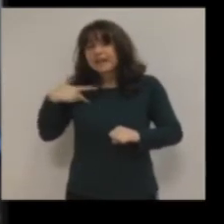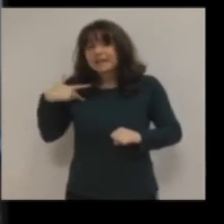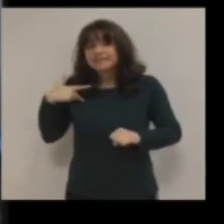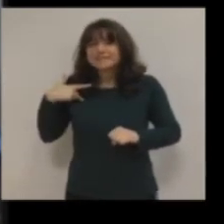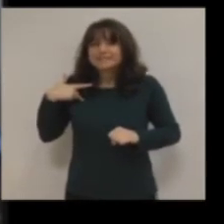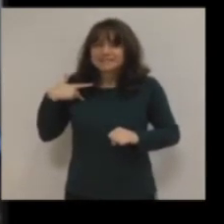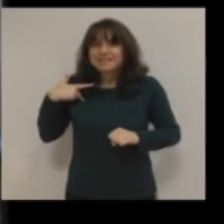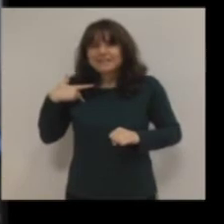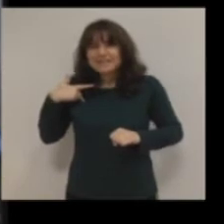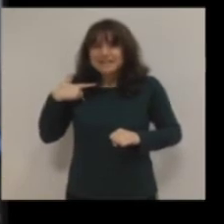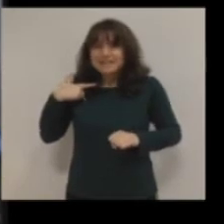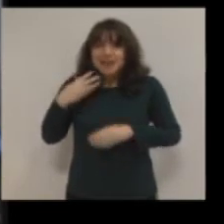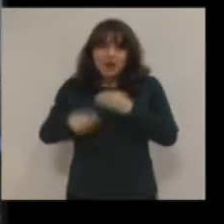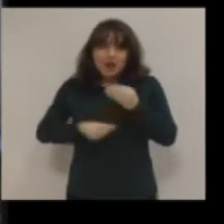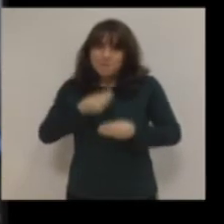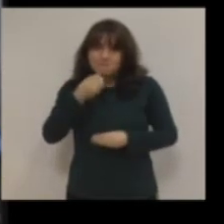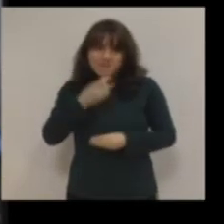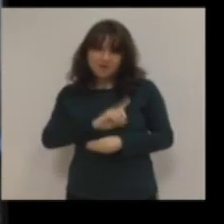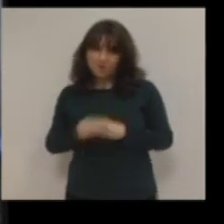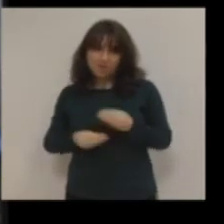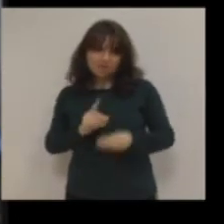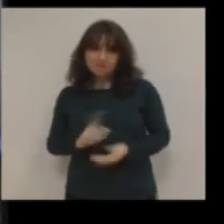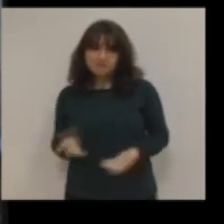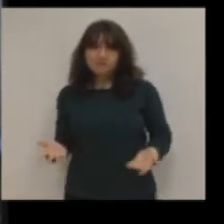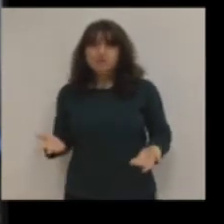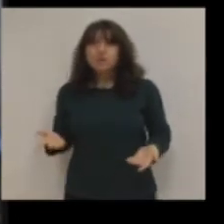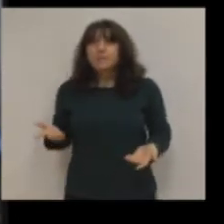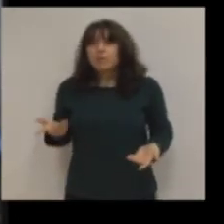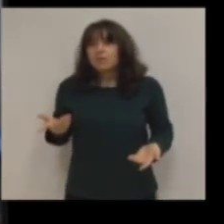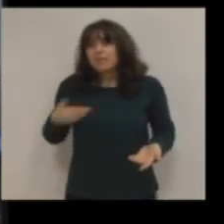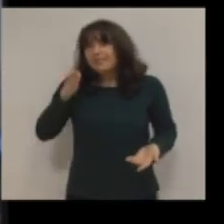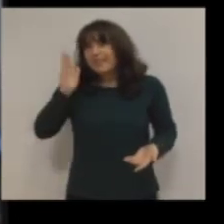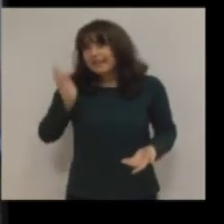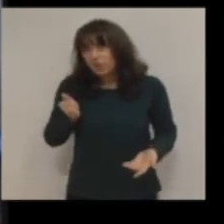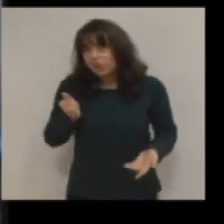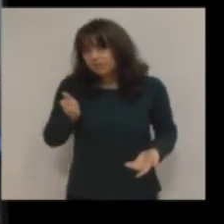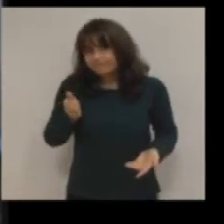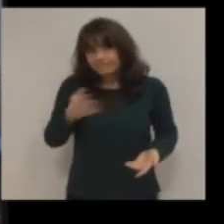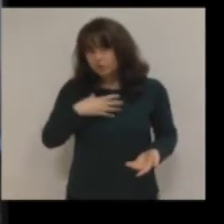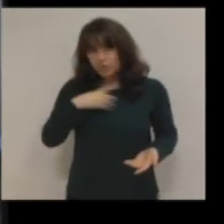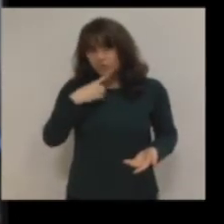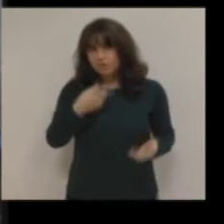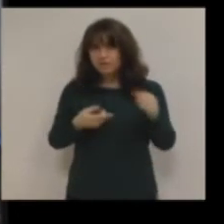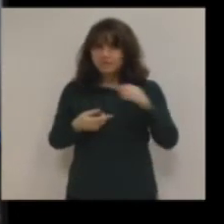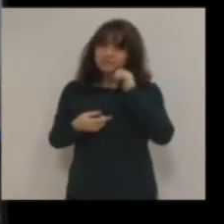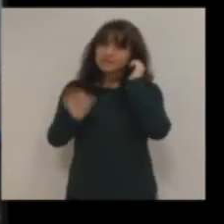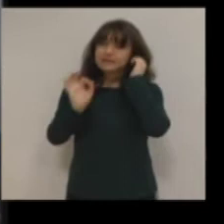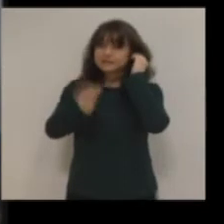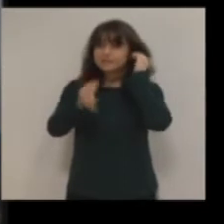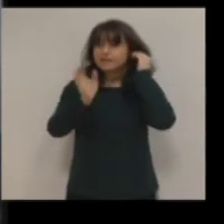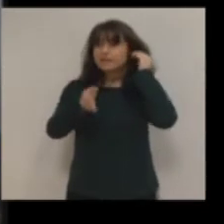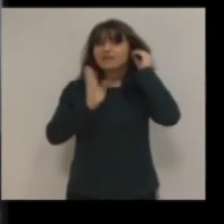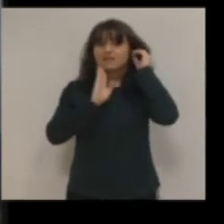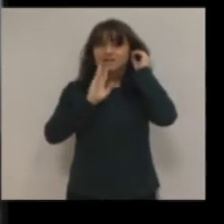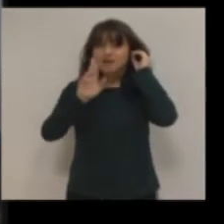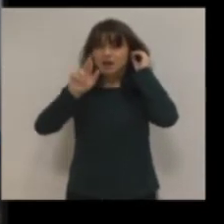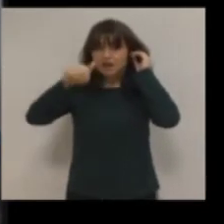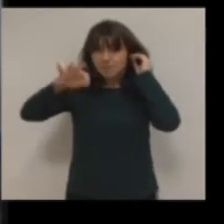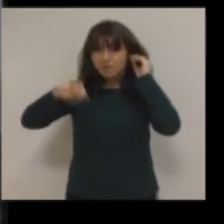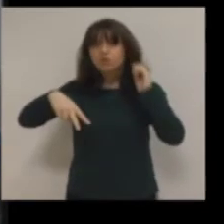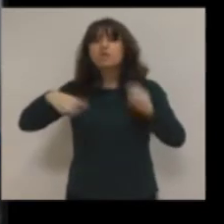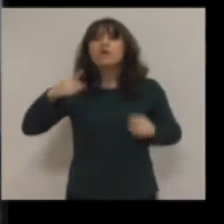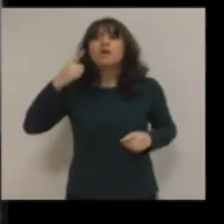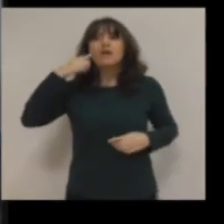que hacer, pero de llevarlo a decir que puede haber delito no puede ser. Lo que es cierto es que, como decía Ramón, hay